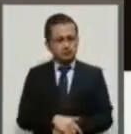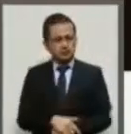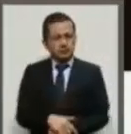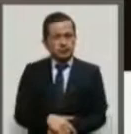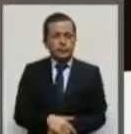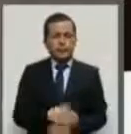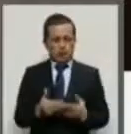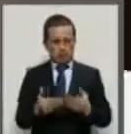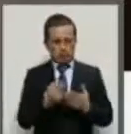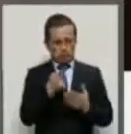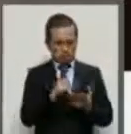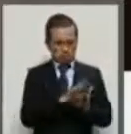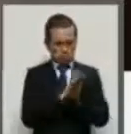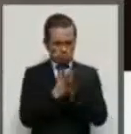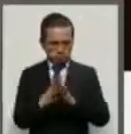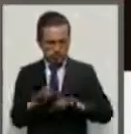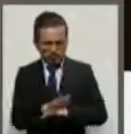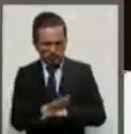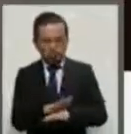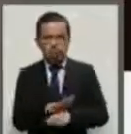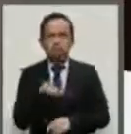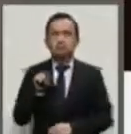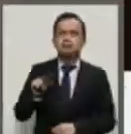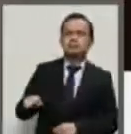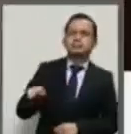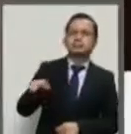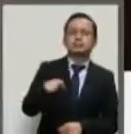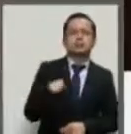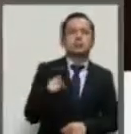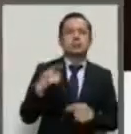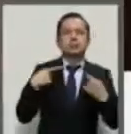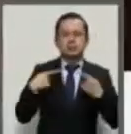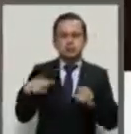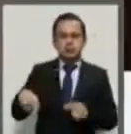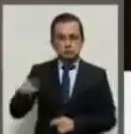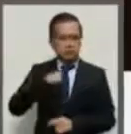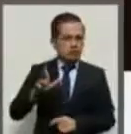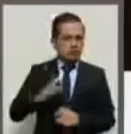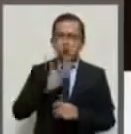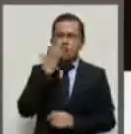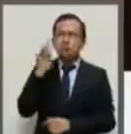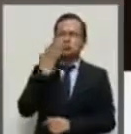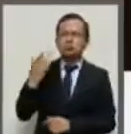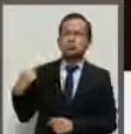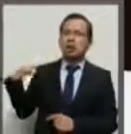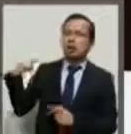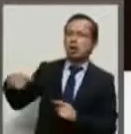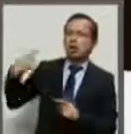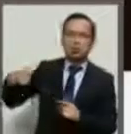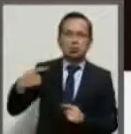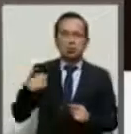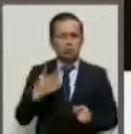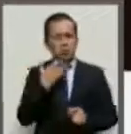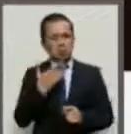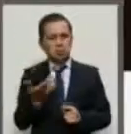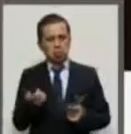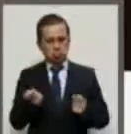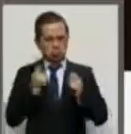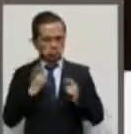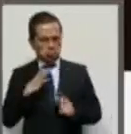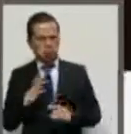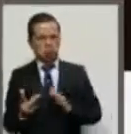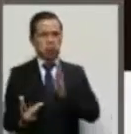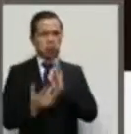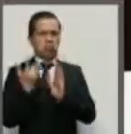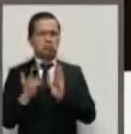Asimilar el cambio le está costando mucho trabajo a quienes durante décadas gozaron de los privilegios que